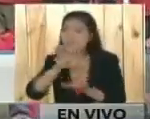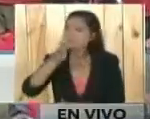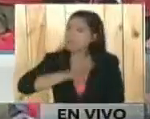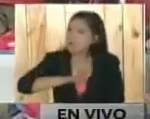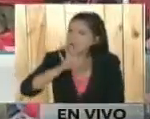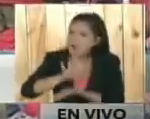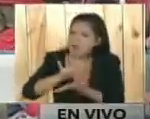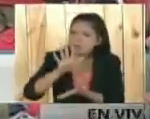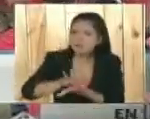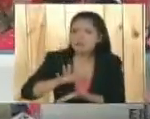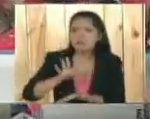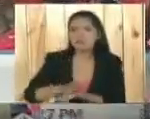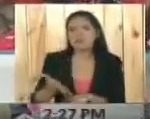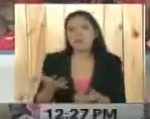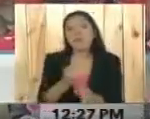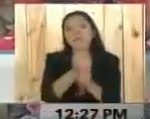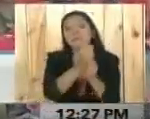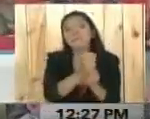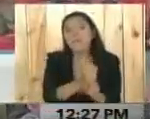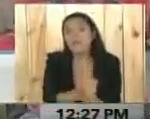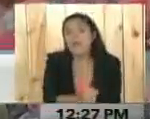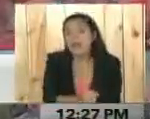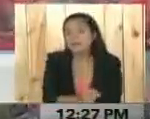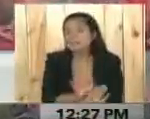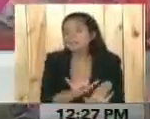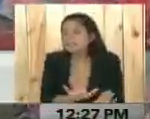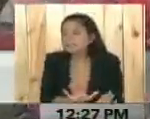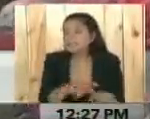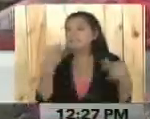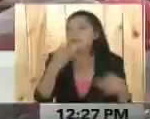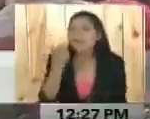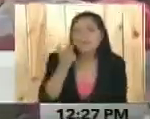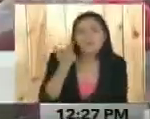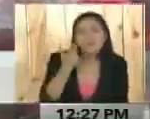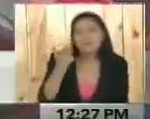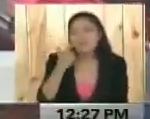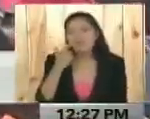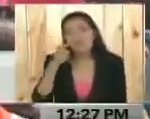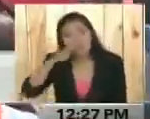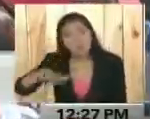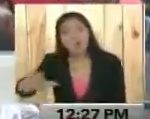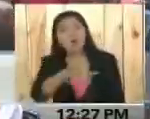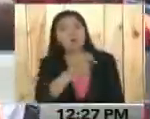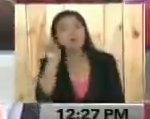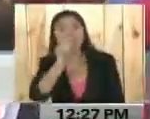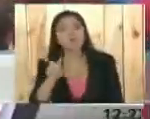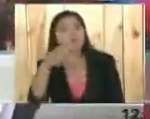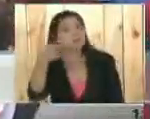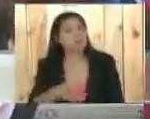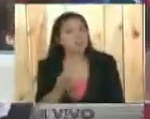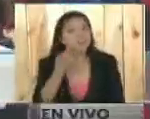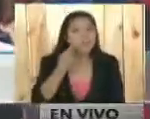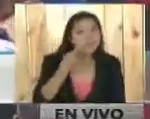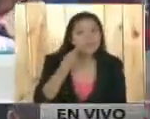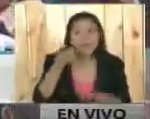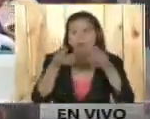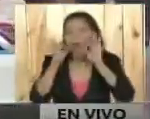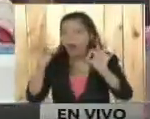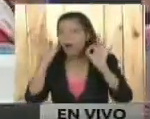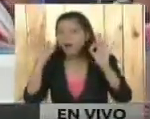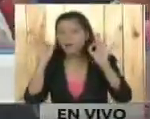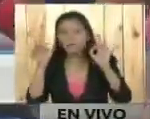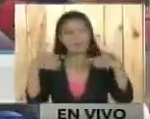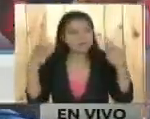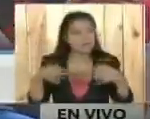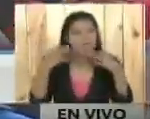tranquilo, esperando, expectante, como siempre ha estado el pueblo de Venezuela, en alerta